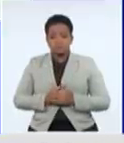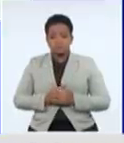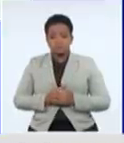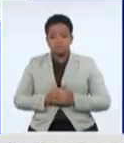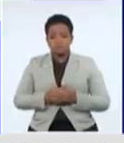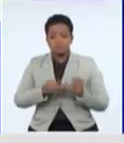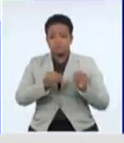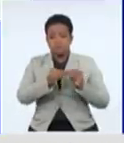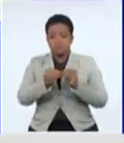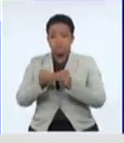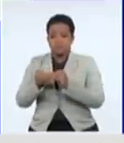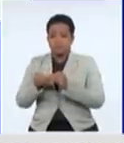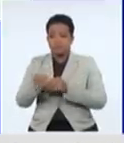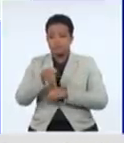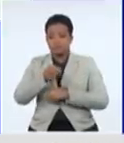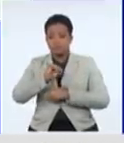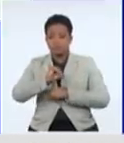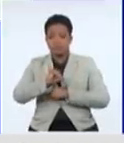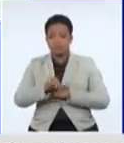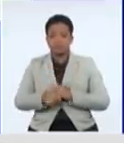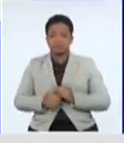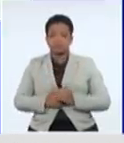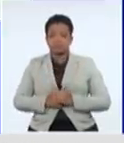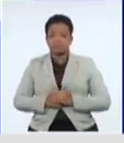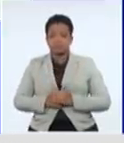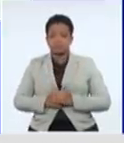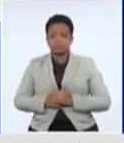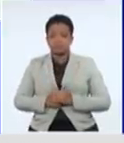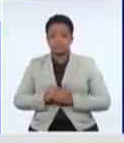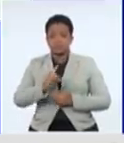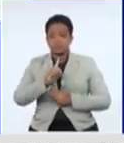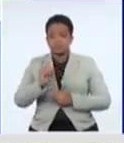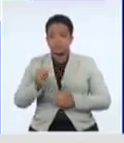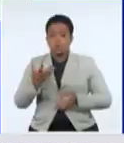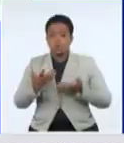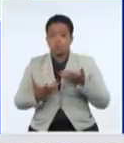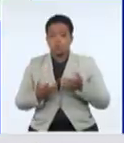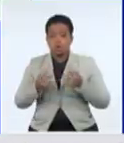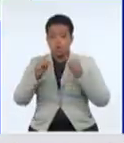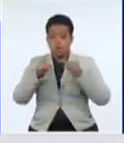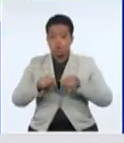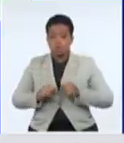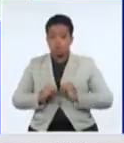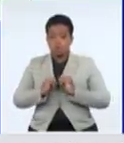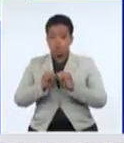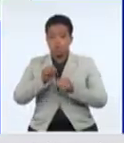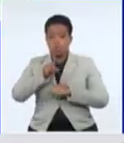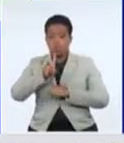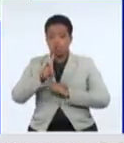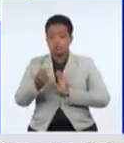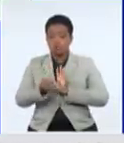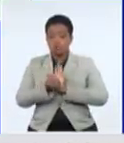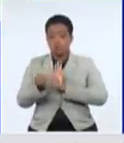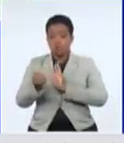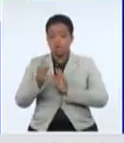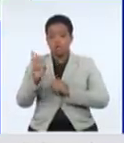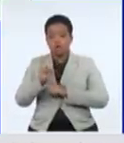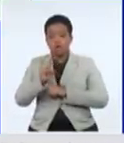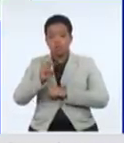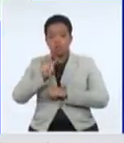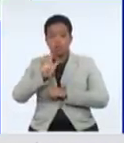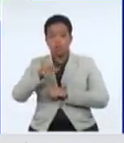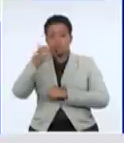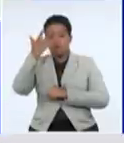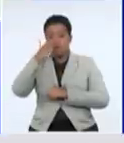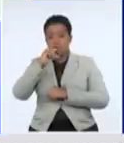en 6 de sus 8 municipios. Cienfuegos hoy reporta 12 confirmados, Rodas 4, Abreus